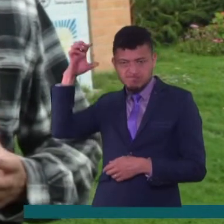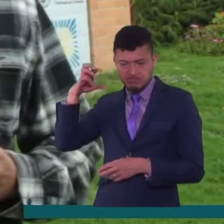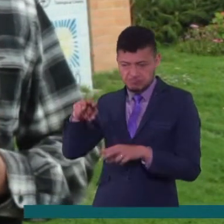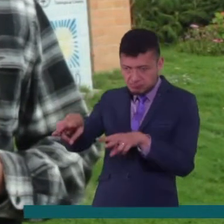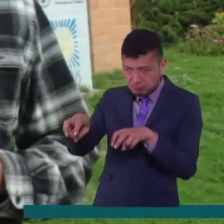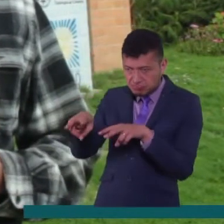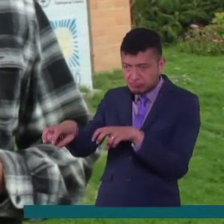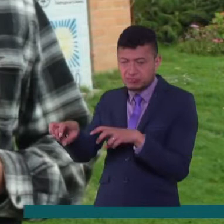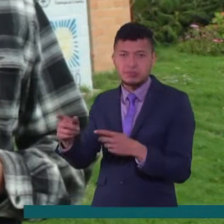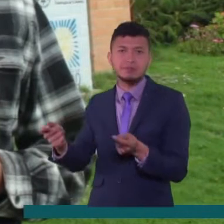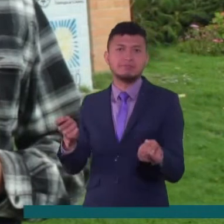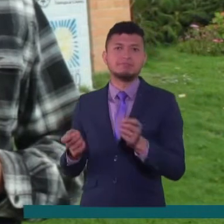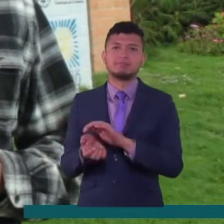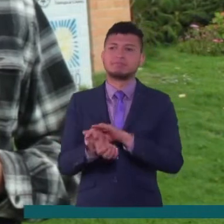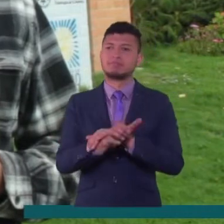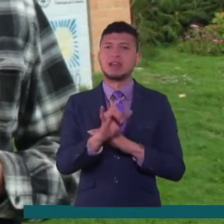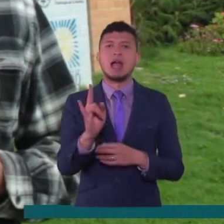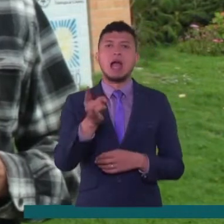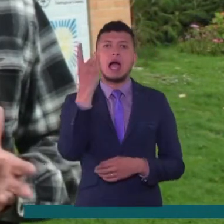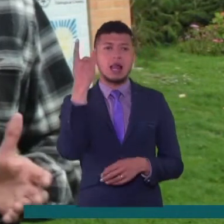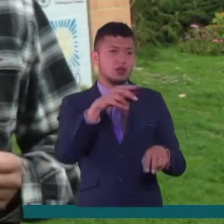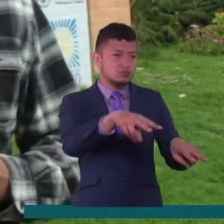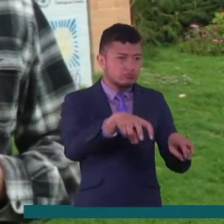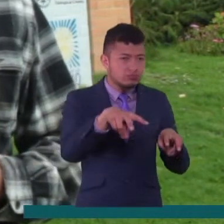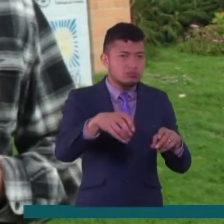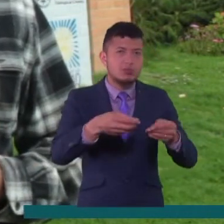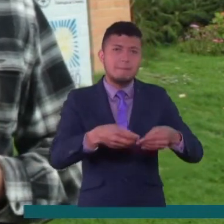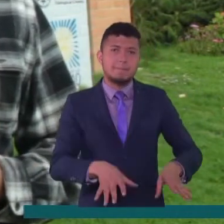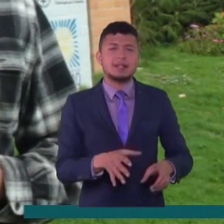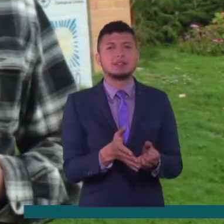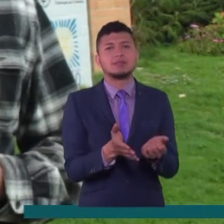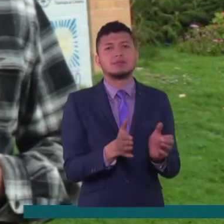y así evitar la pérdida de sus cosechas por cualquier